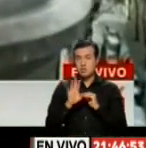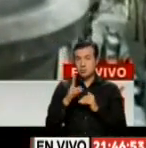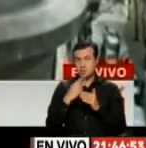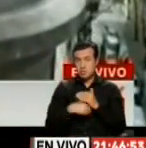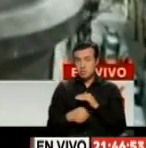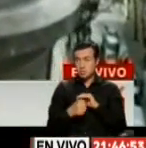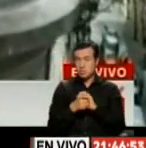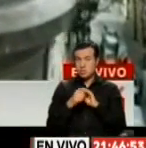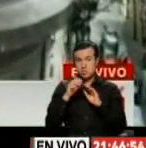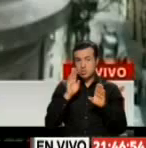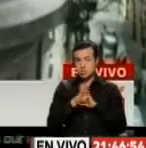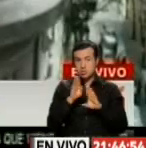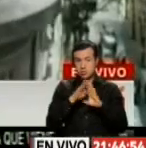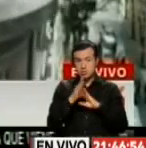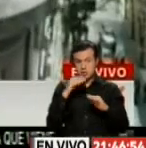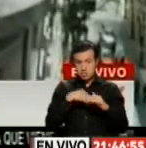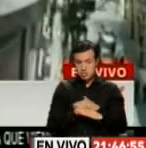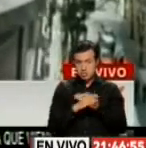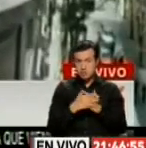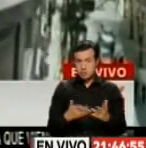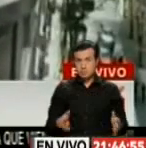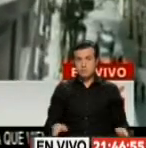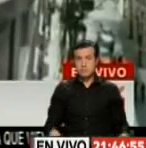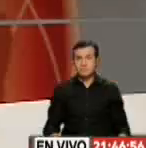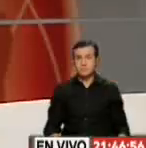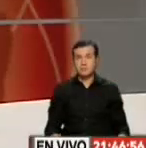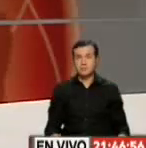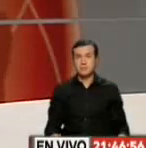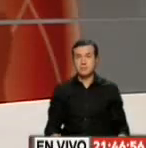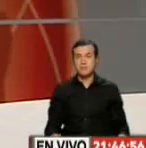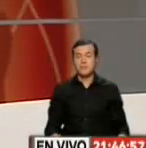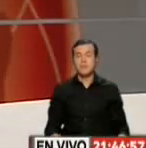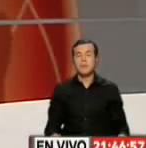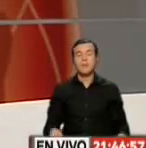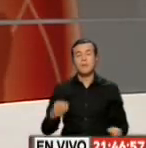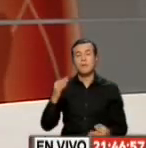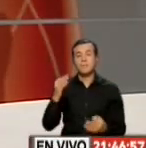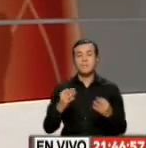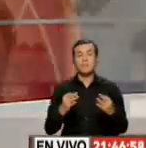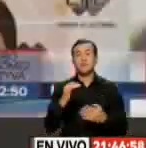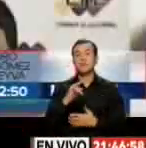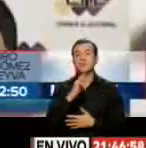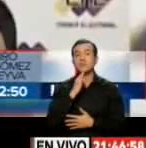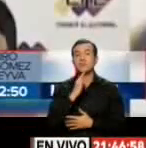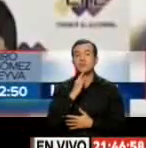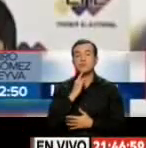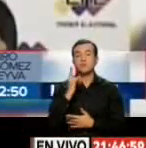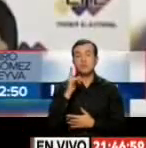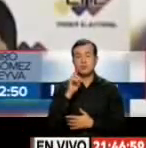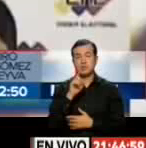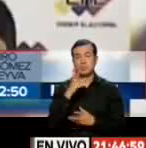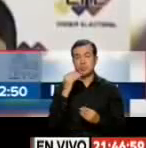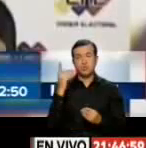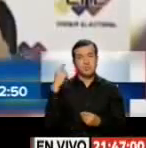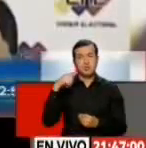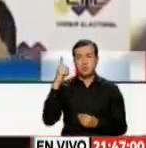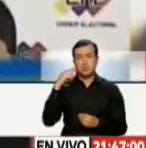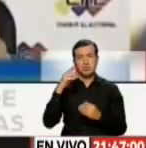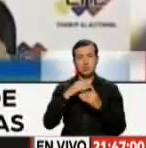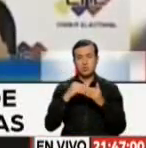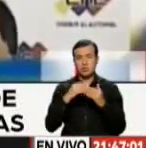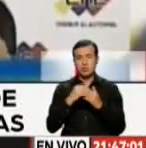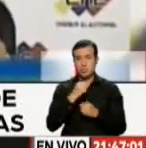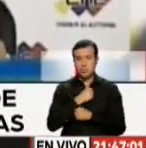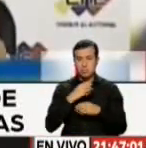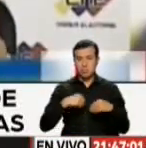mientras duran los allanamientos. Fanny Lara, Telediario. Y la justicia de Estados Unidos congeló cientos de millones de dólares en